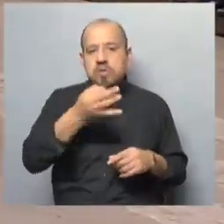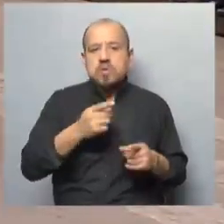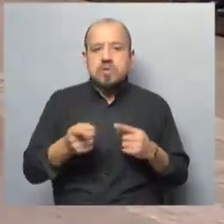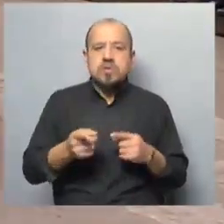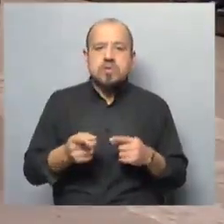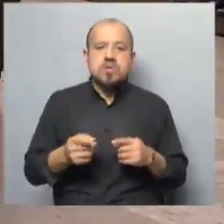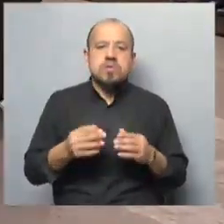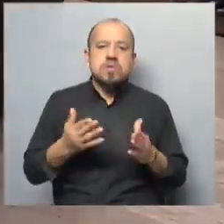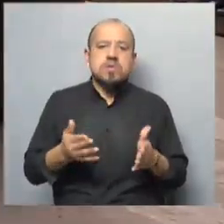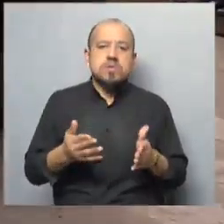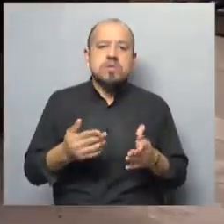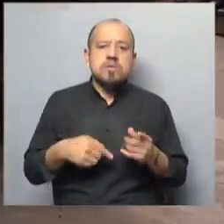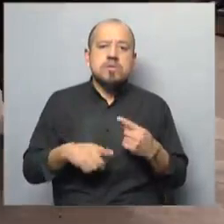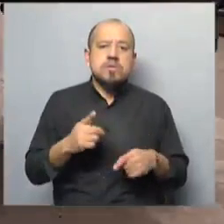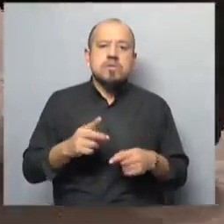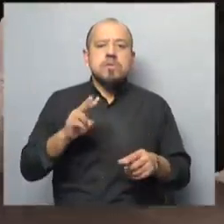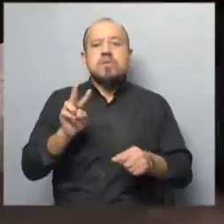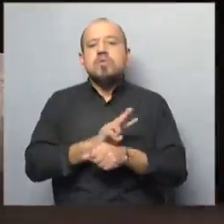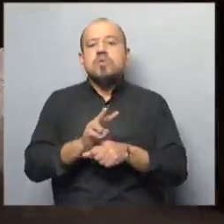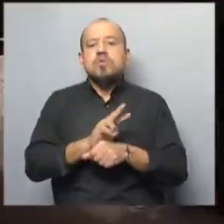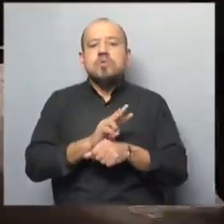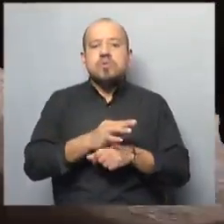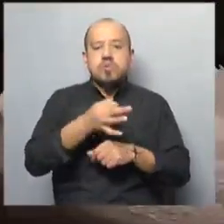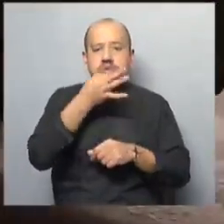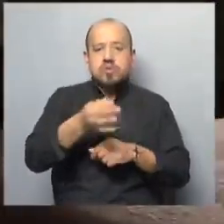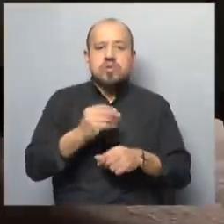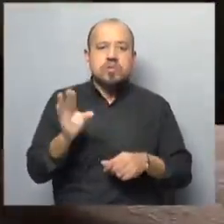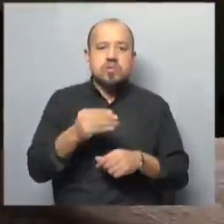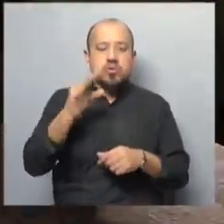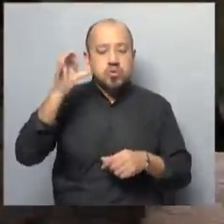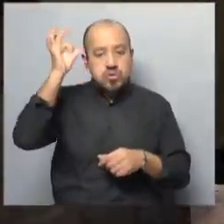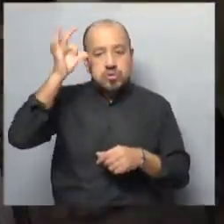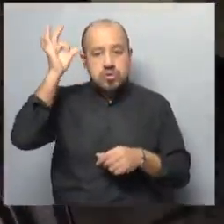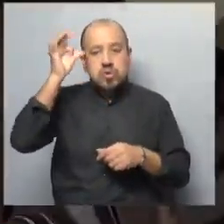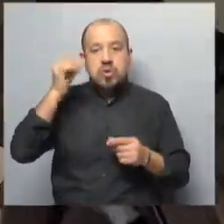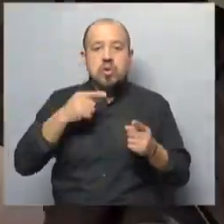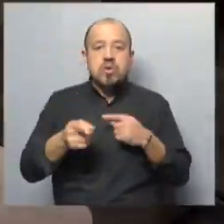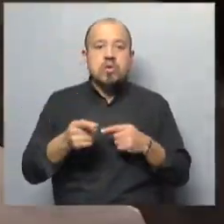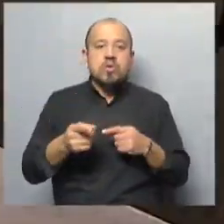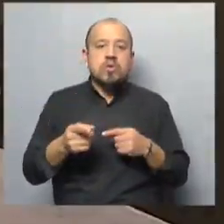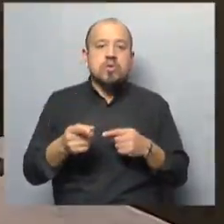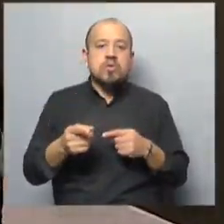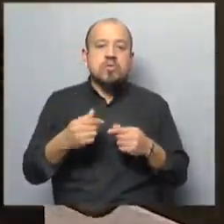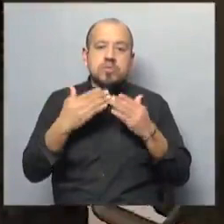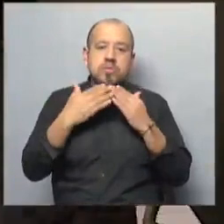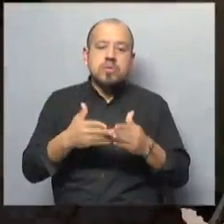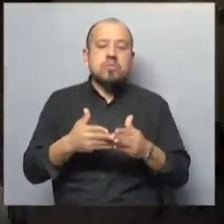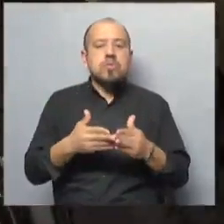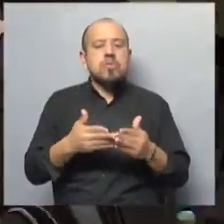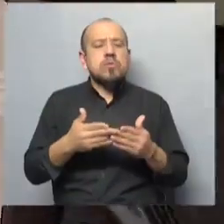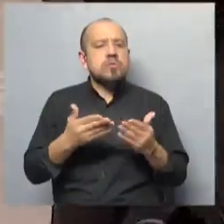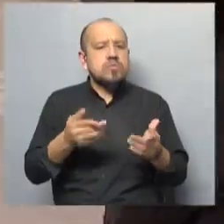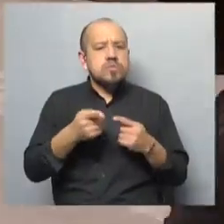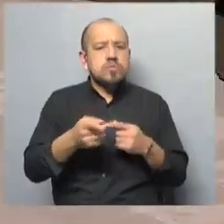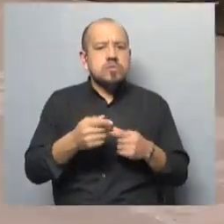Bianchi, tampoco él estaba para controlar los dichos de todos los senadores. Inclusive le preguntamos y le consultamos, le dijimos que era